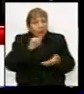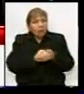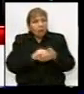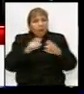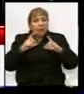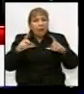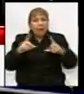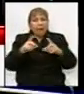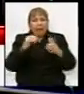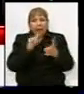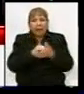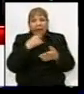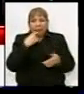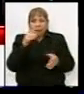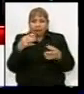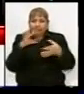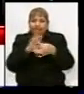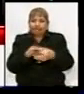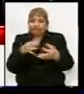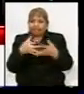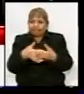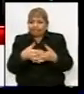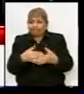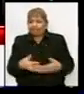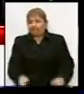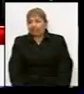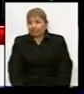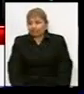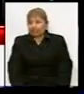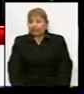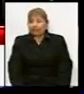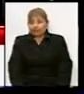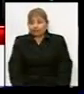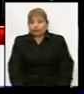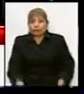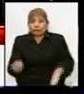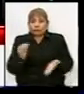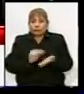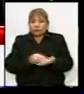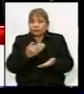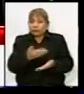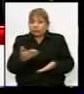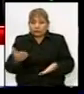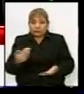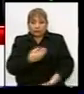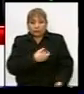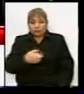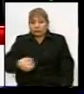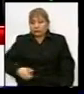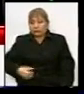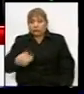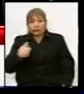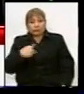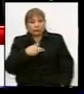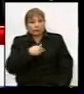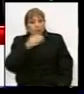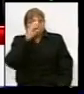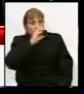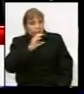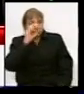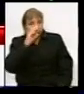ejecutivo es el de la mano además de eso señor presidente lo que vamos a buscar acá